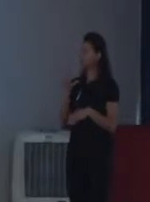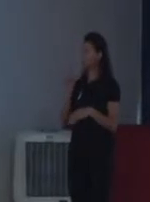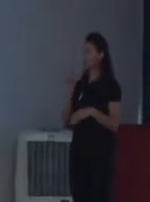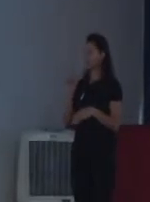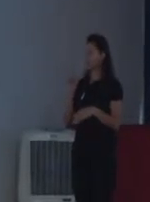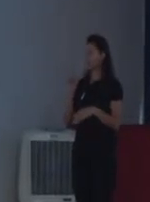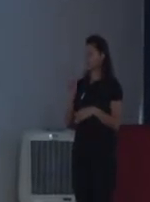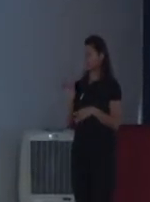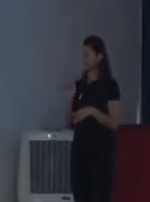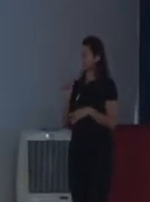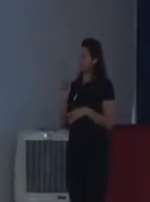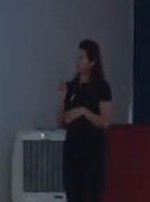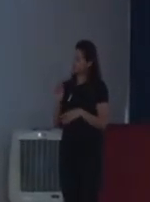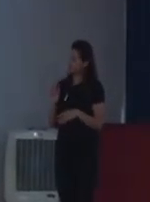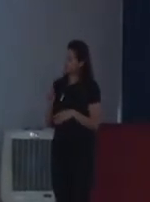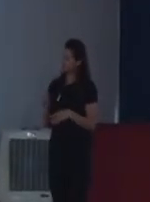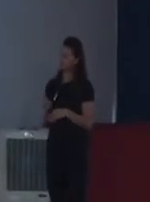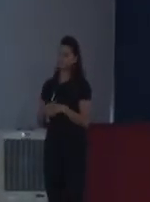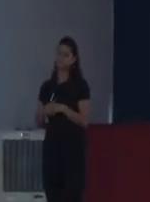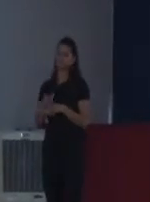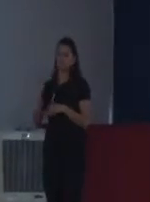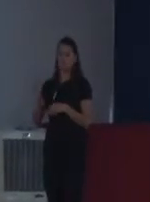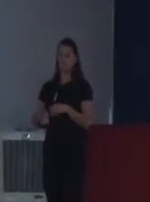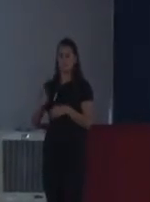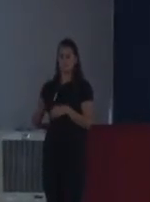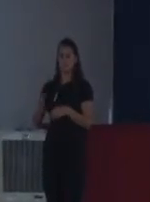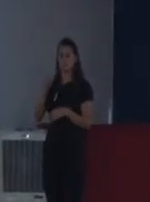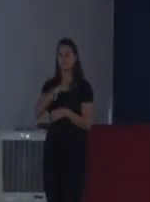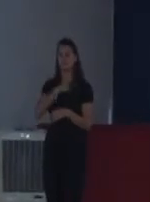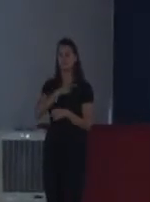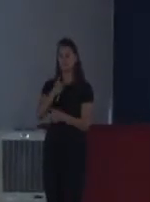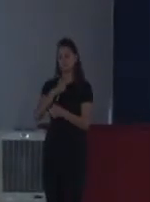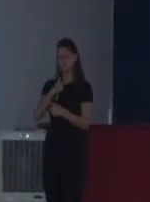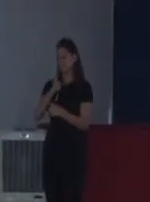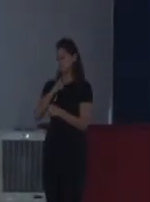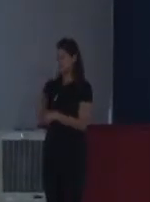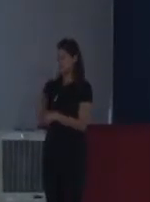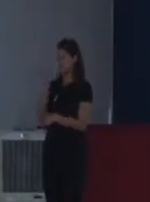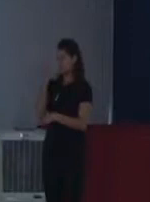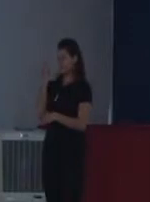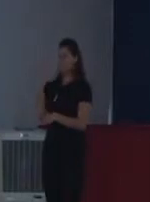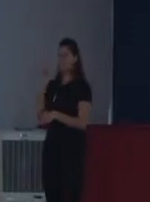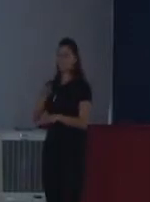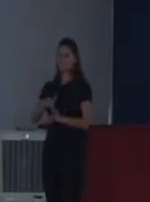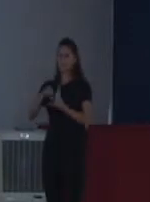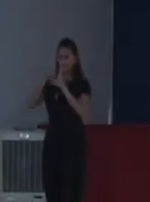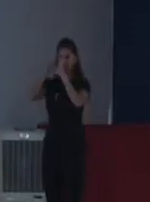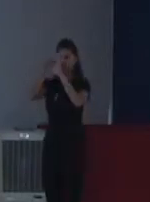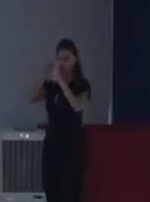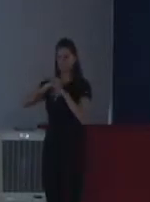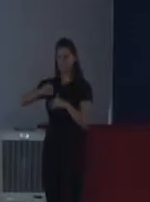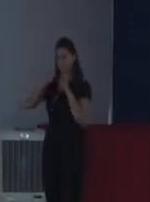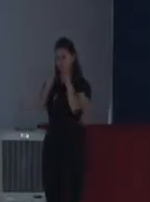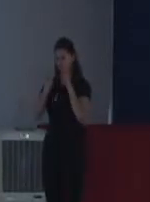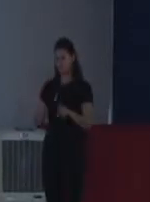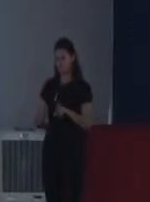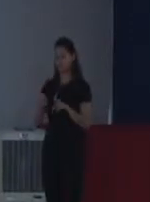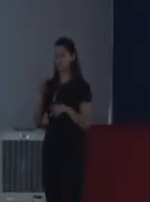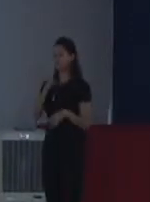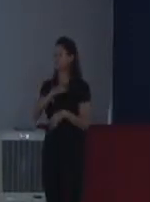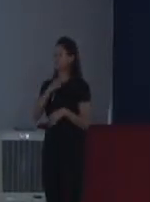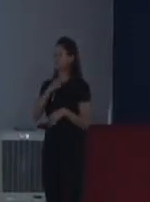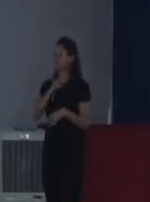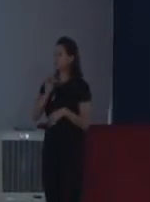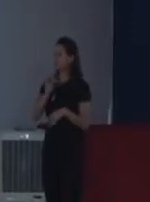Joana Arias. Ella es abogada de la Universidad Autónoma de Colombia y magíster en Derechos Humanos de la Universidad de Alcalá